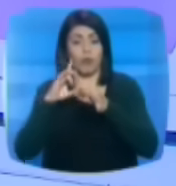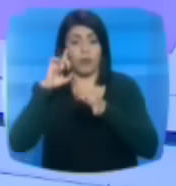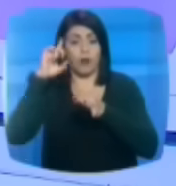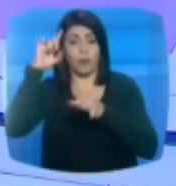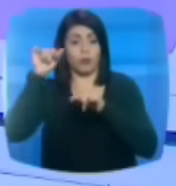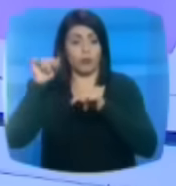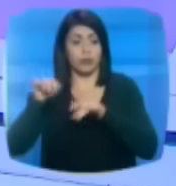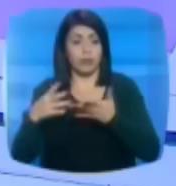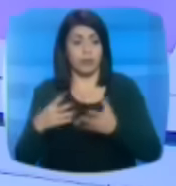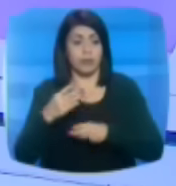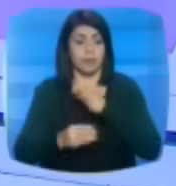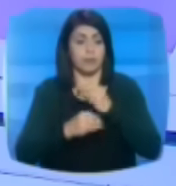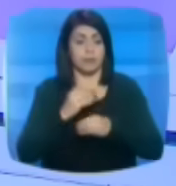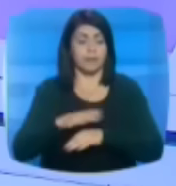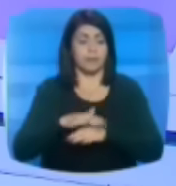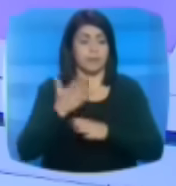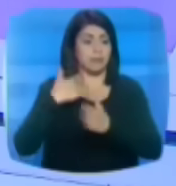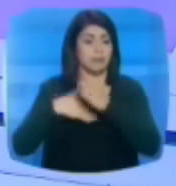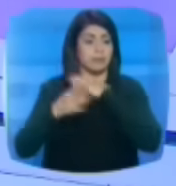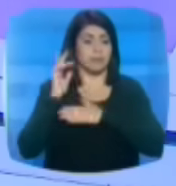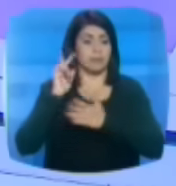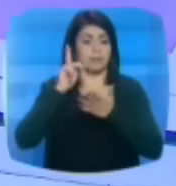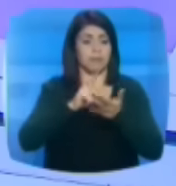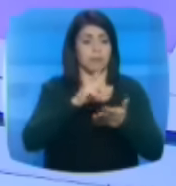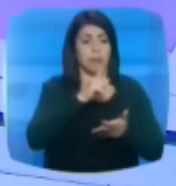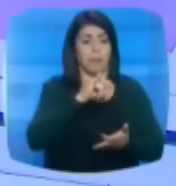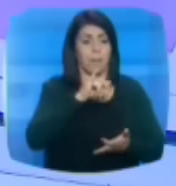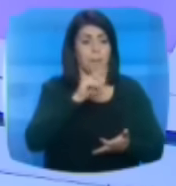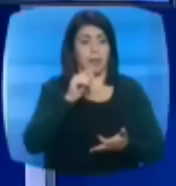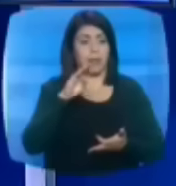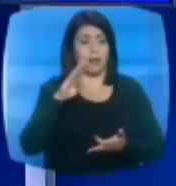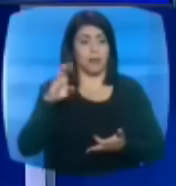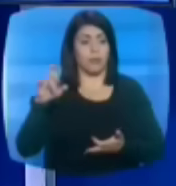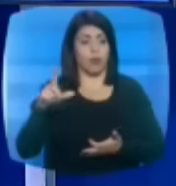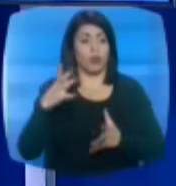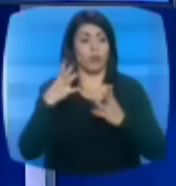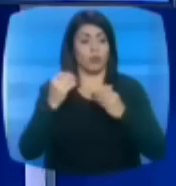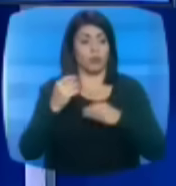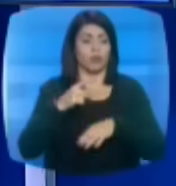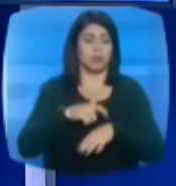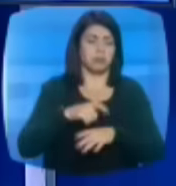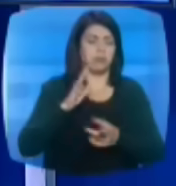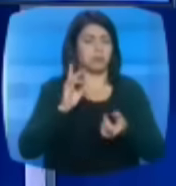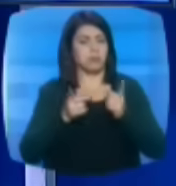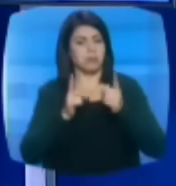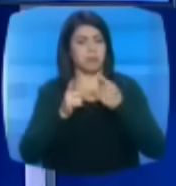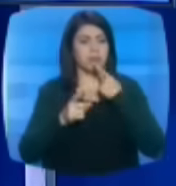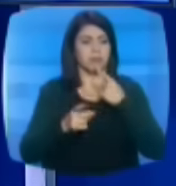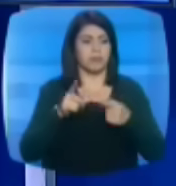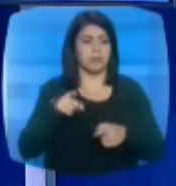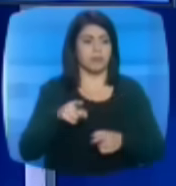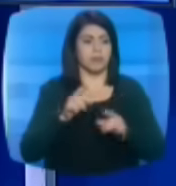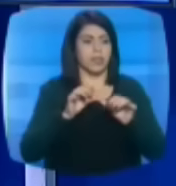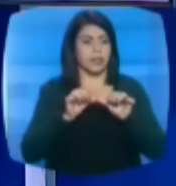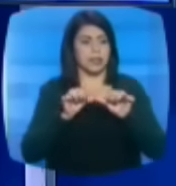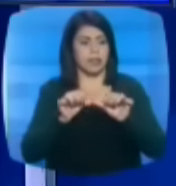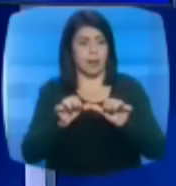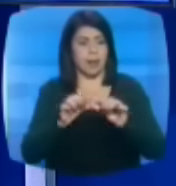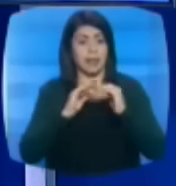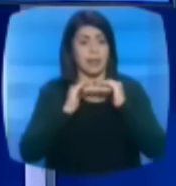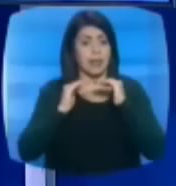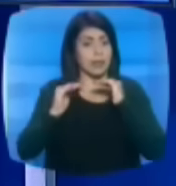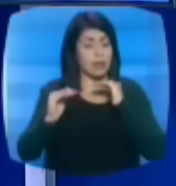Así que eso, imagínate, ¿desde hace cuánto tiempo la gente no hablaba de Pitbull? Bueno, si te puedo decir, Pitbull se ha